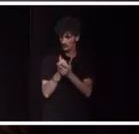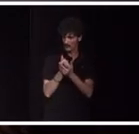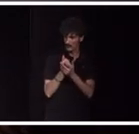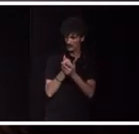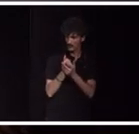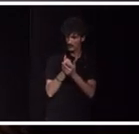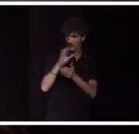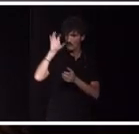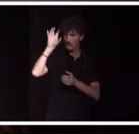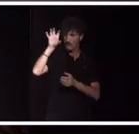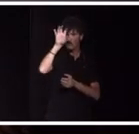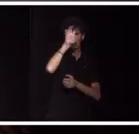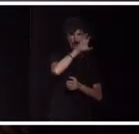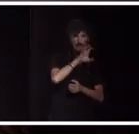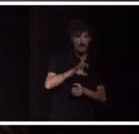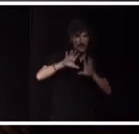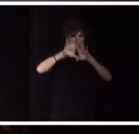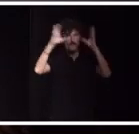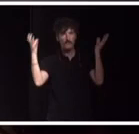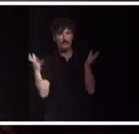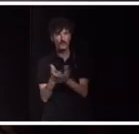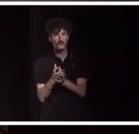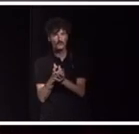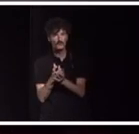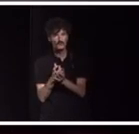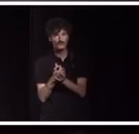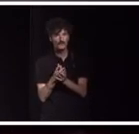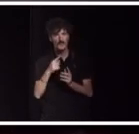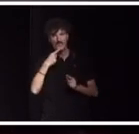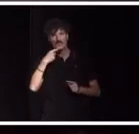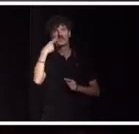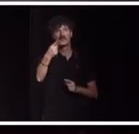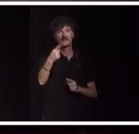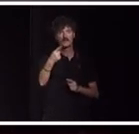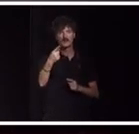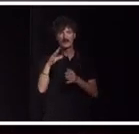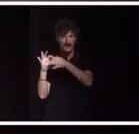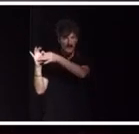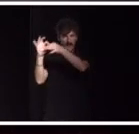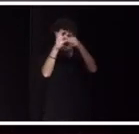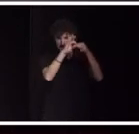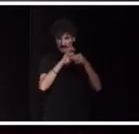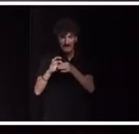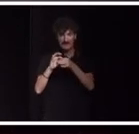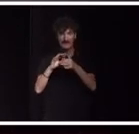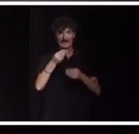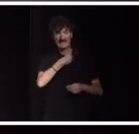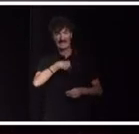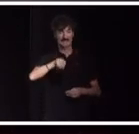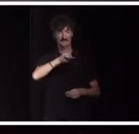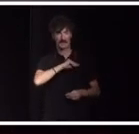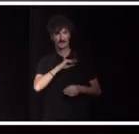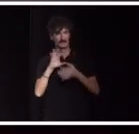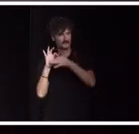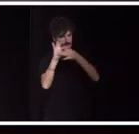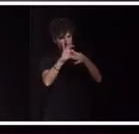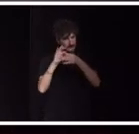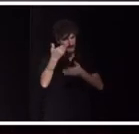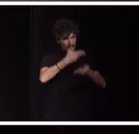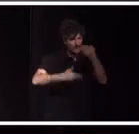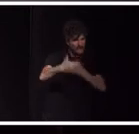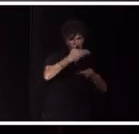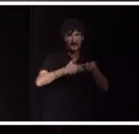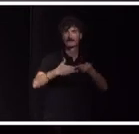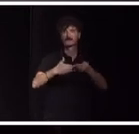pueblos del mundo para manifestar la amistad que siente el pueblo español y la hermandad que tiene